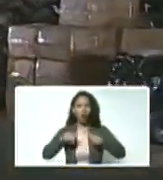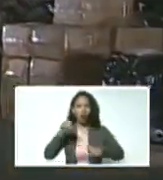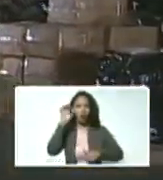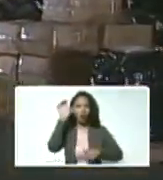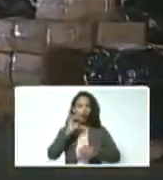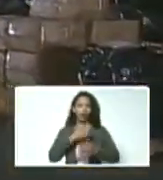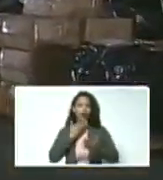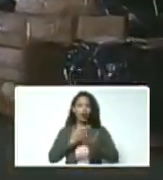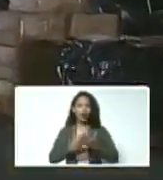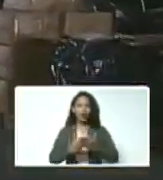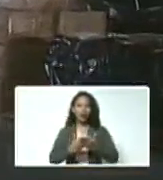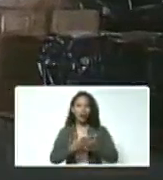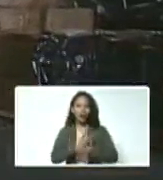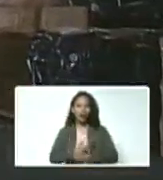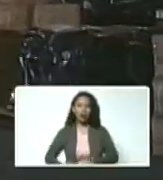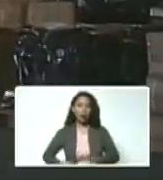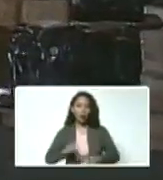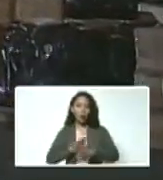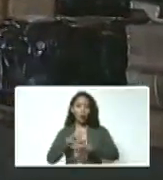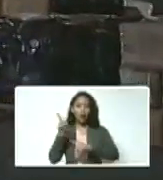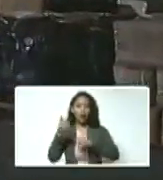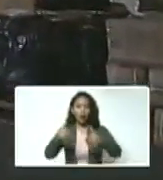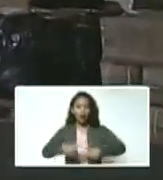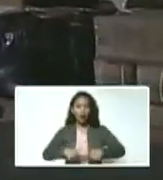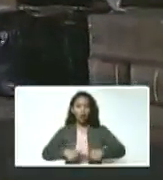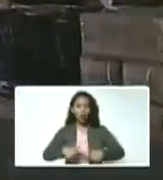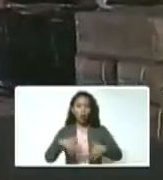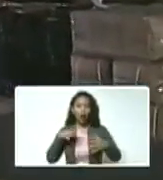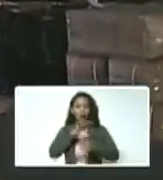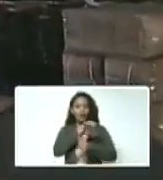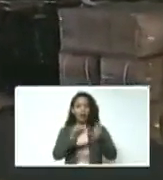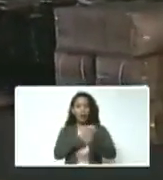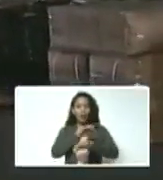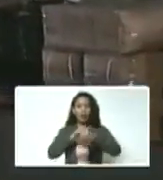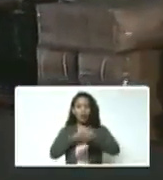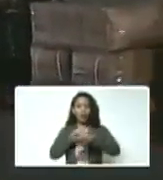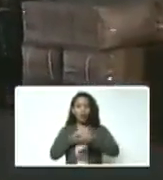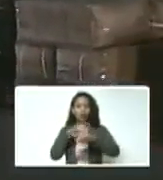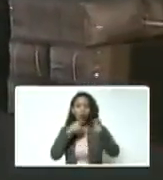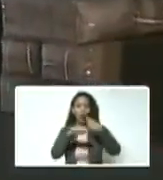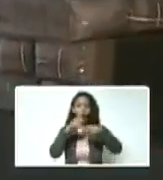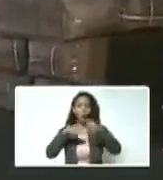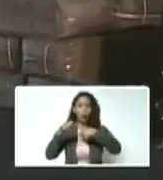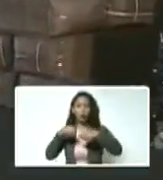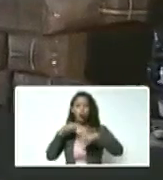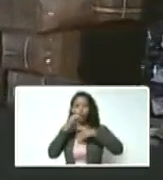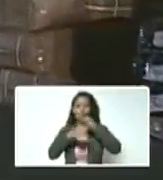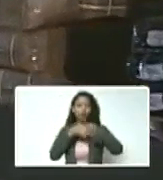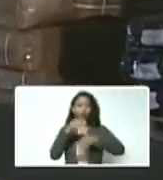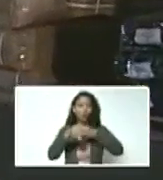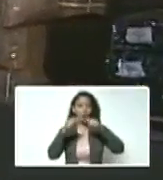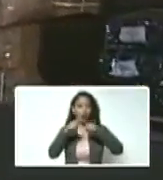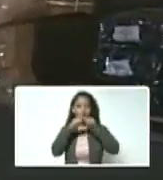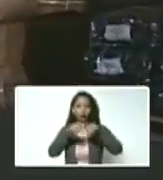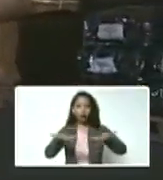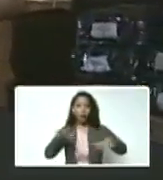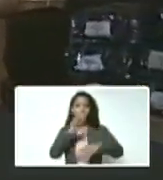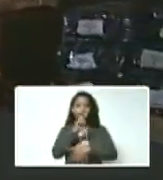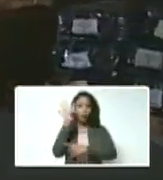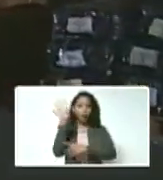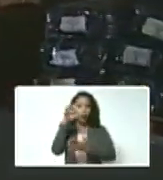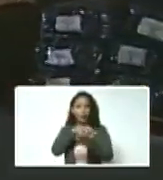Y gracias, presidente, por todo ese esfuerzo. Bueno, a mi lado el viceministro de Comercio, que va a explicar en detalle este despliegue en los 24